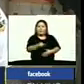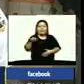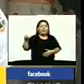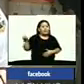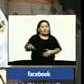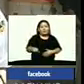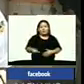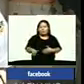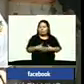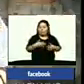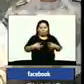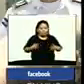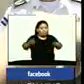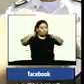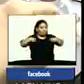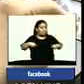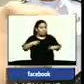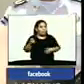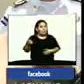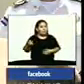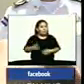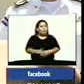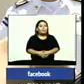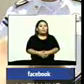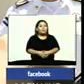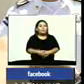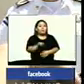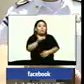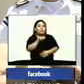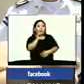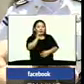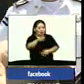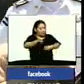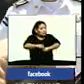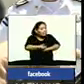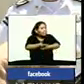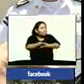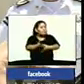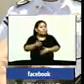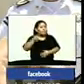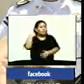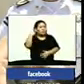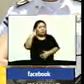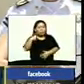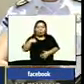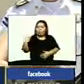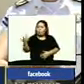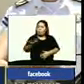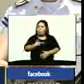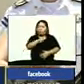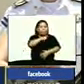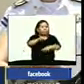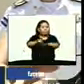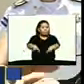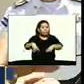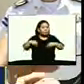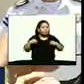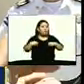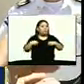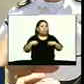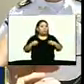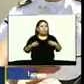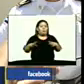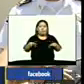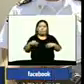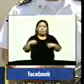aunque ande uniformado. Le estamos mandando ese fuerte mensaje que no vamos a permitir que operen grupos al